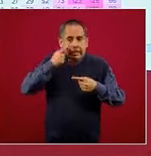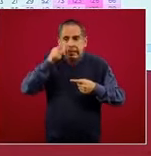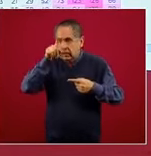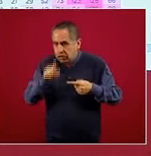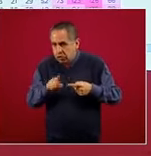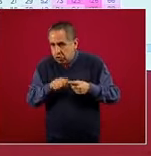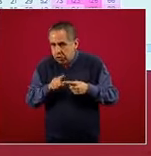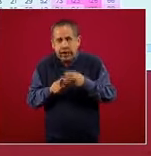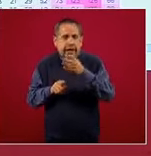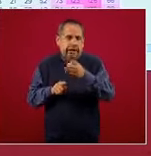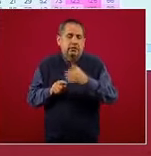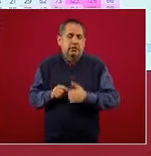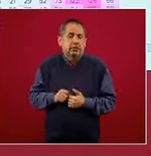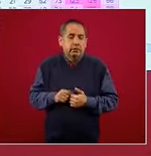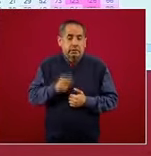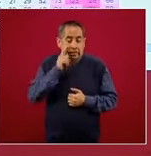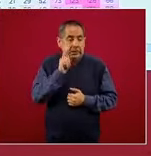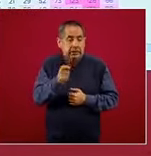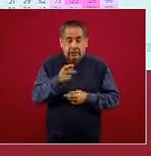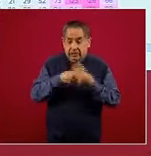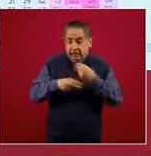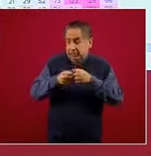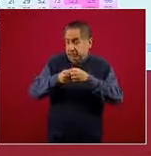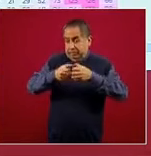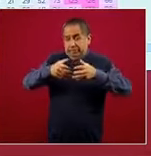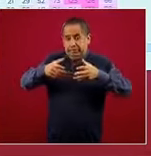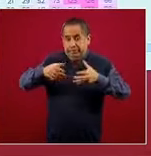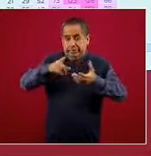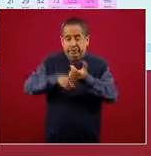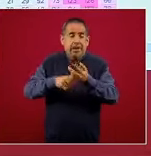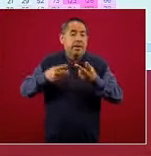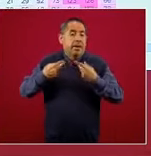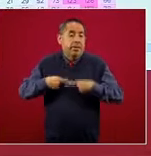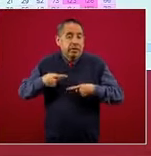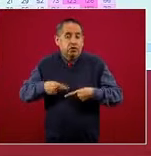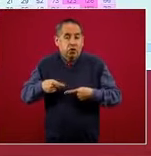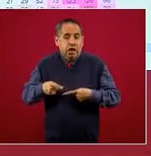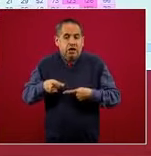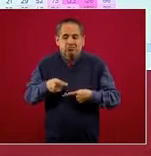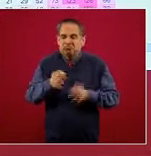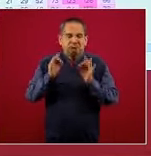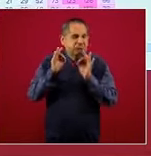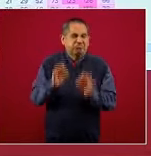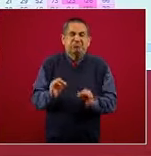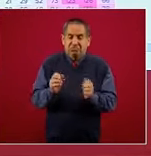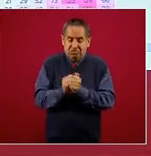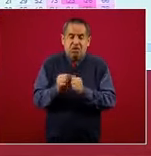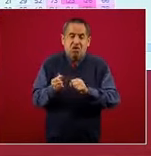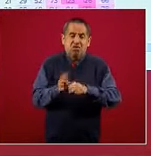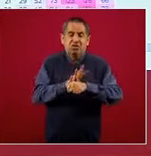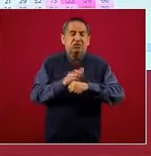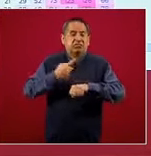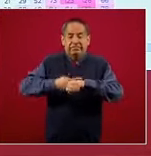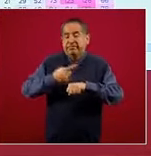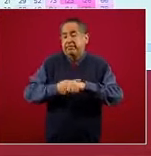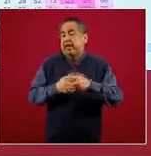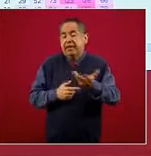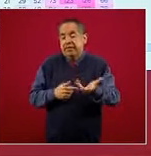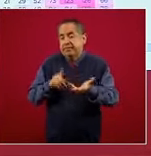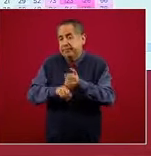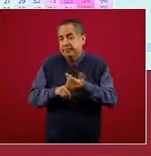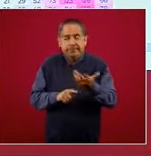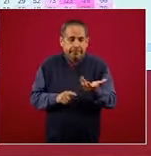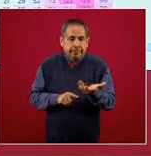esta transmisión. Porque la tasa de incidencia representa personas confirmadas con la enfermedad y que por lo